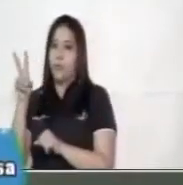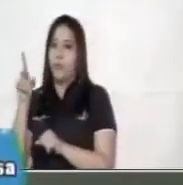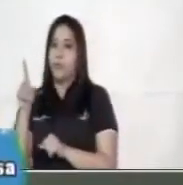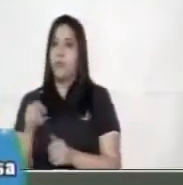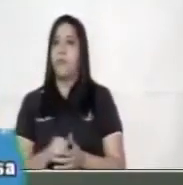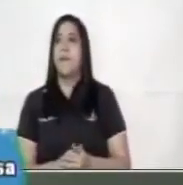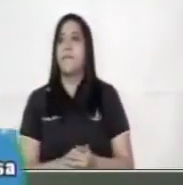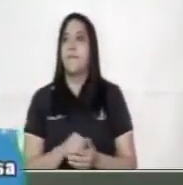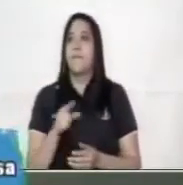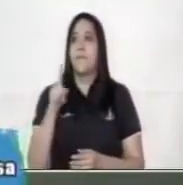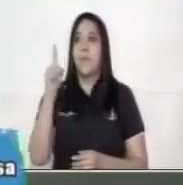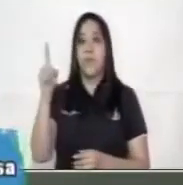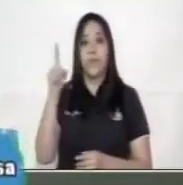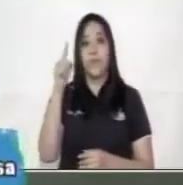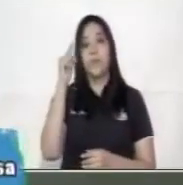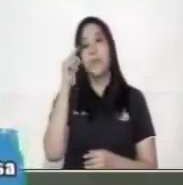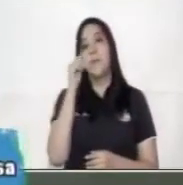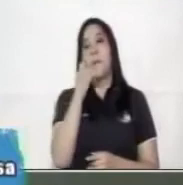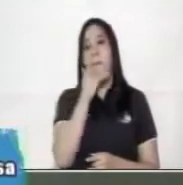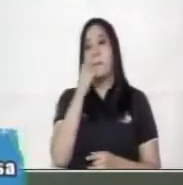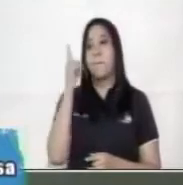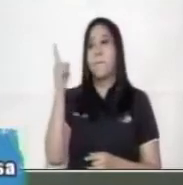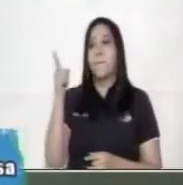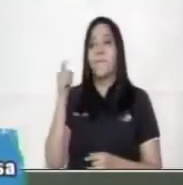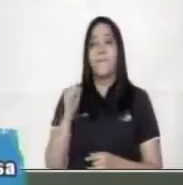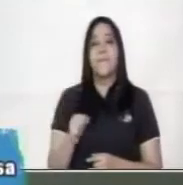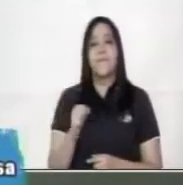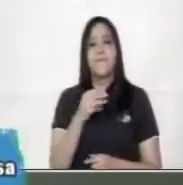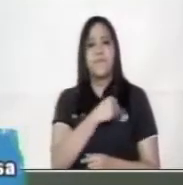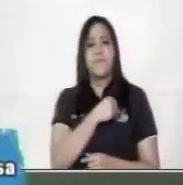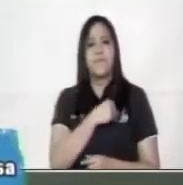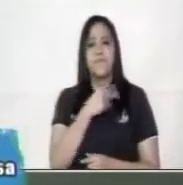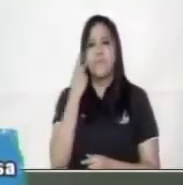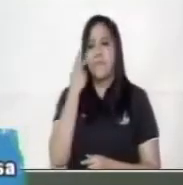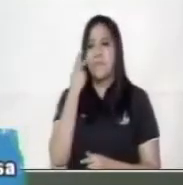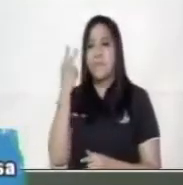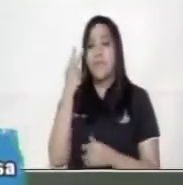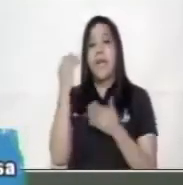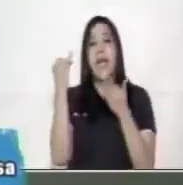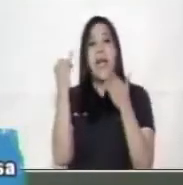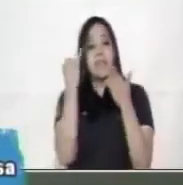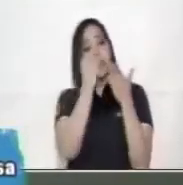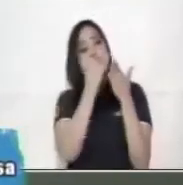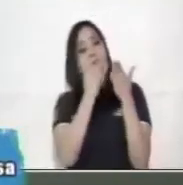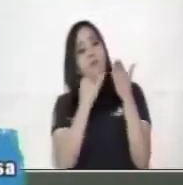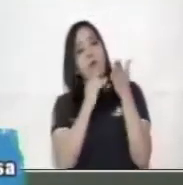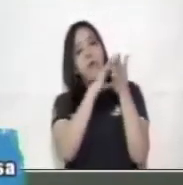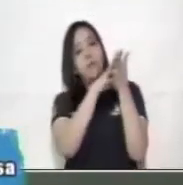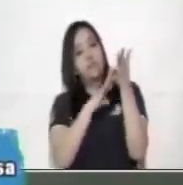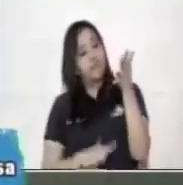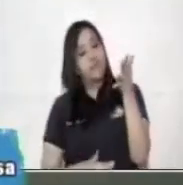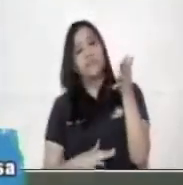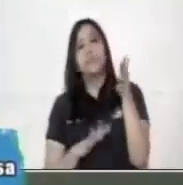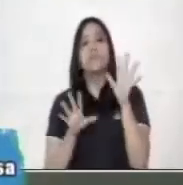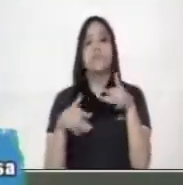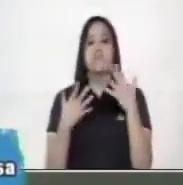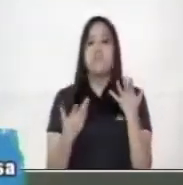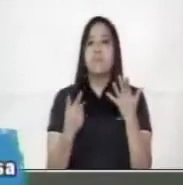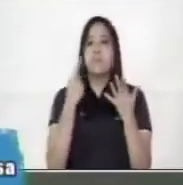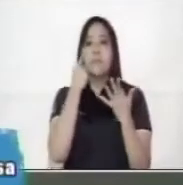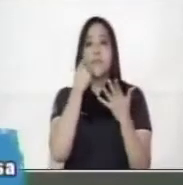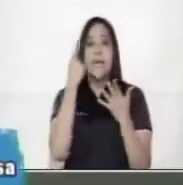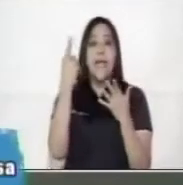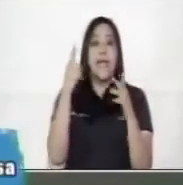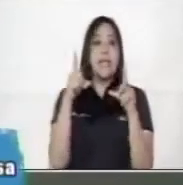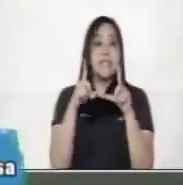queremos hacer en esta oportunidad es dibujar la gráfica de esta